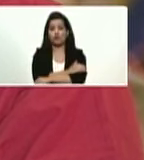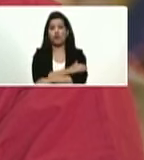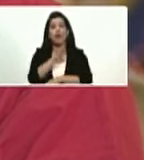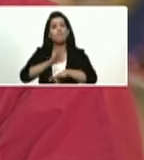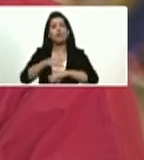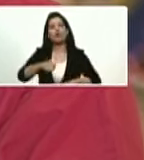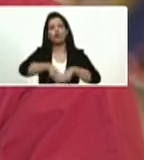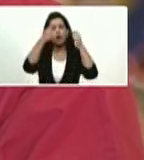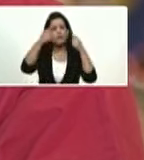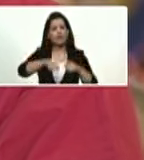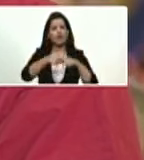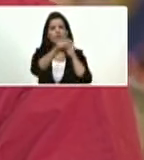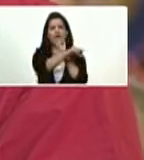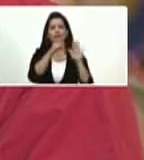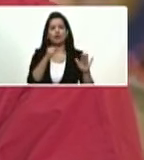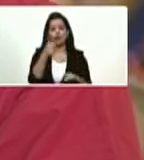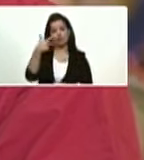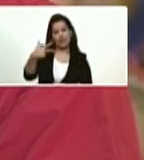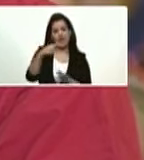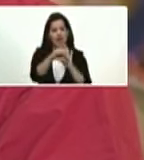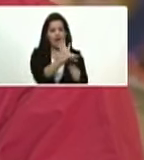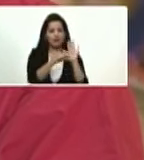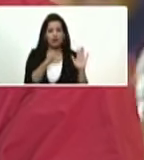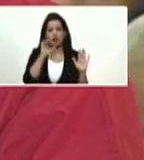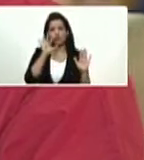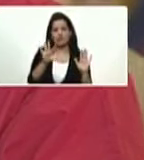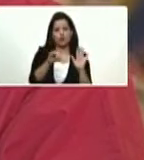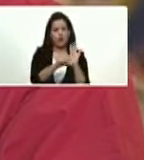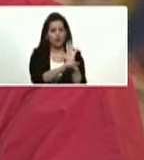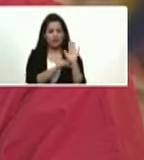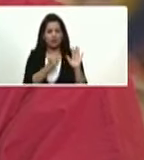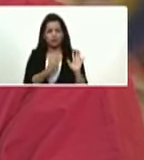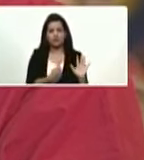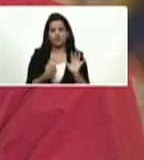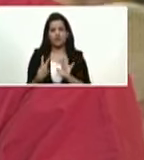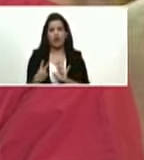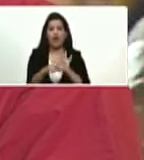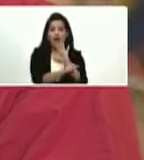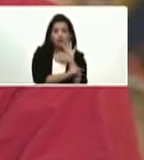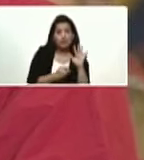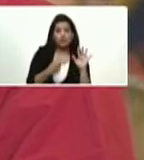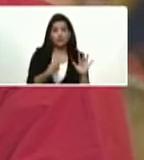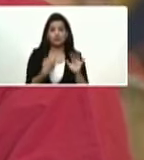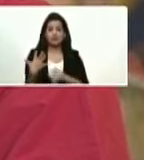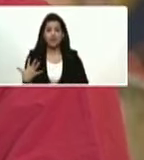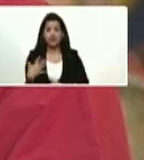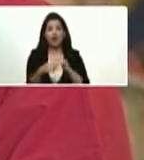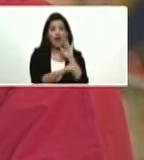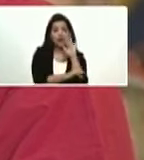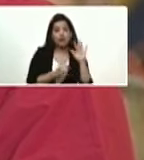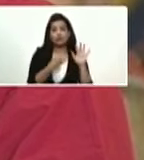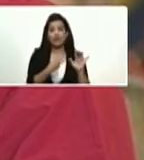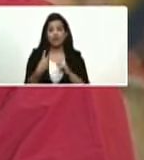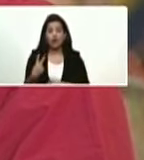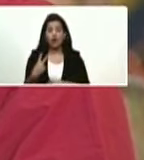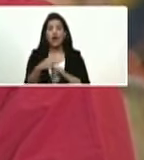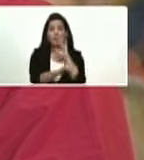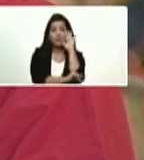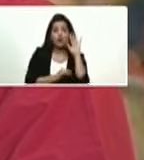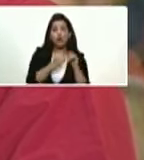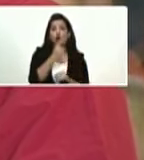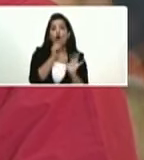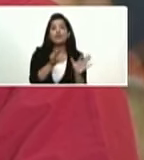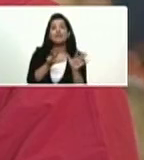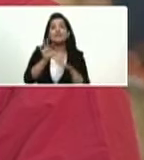artículos, el 3, el 5, el 62, el 70, el 75, el 85, el